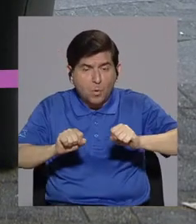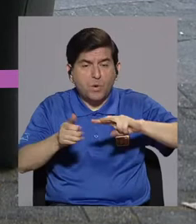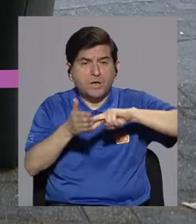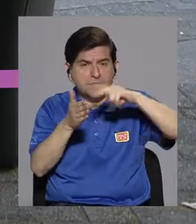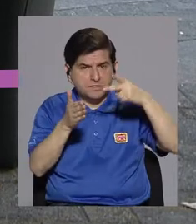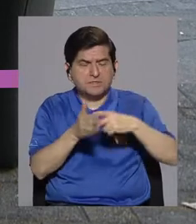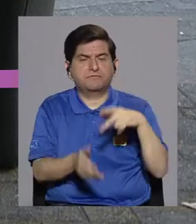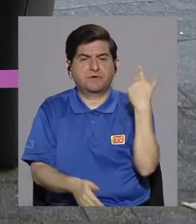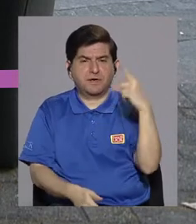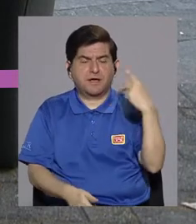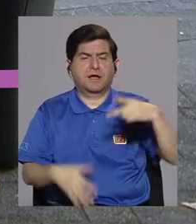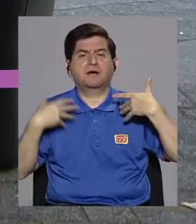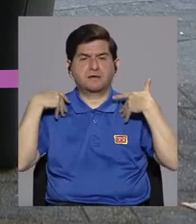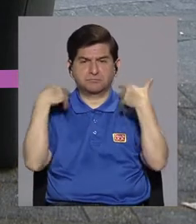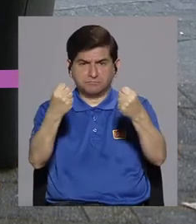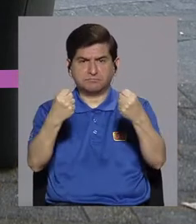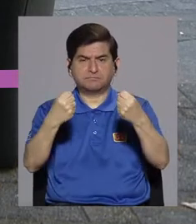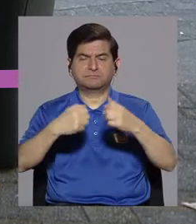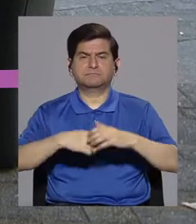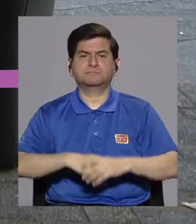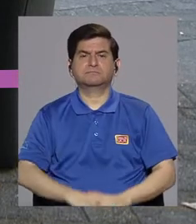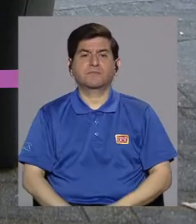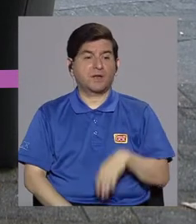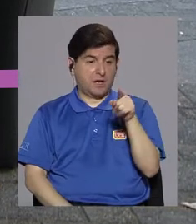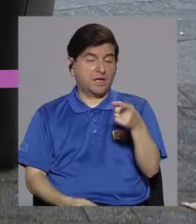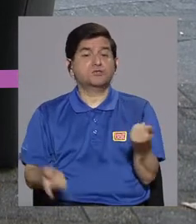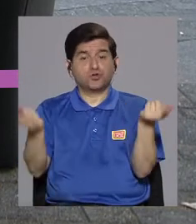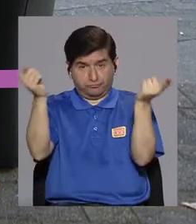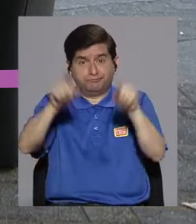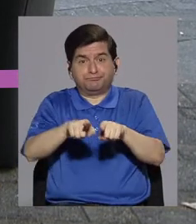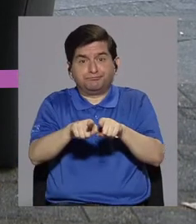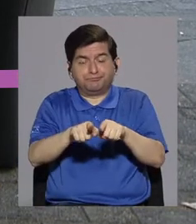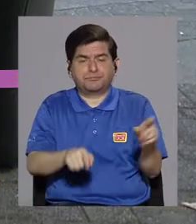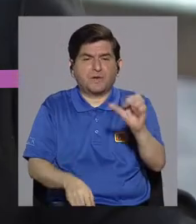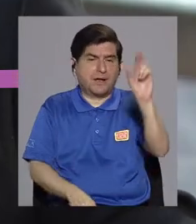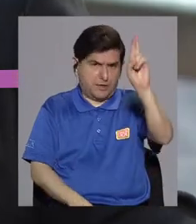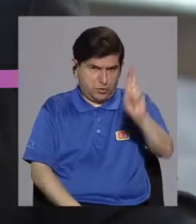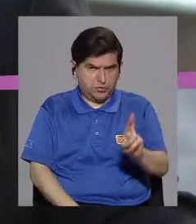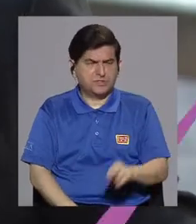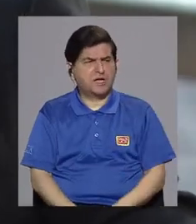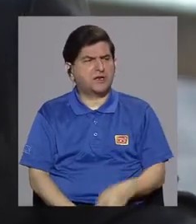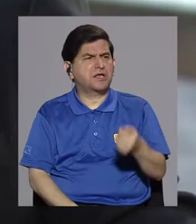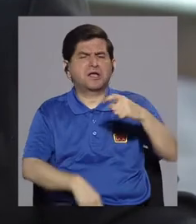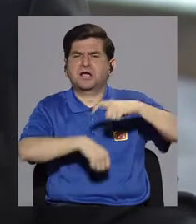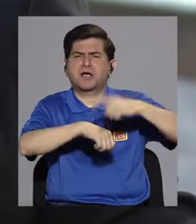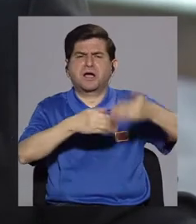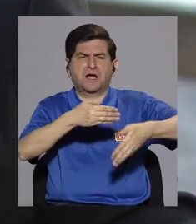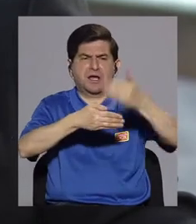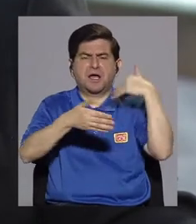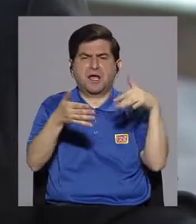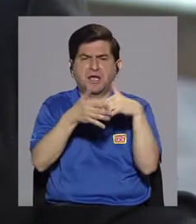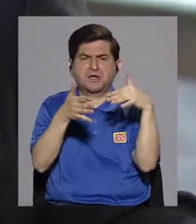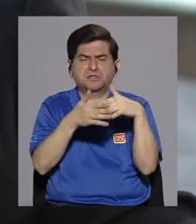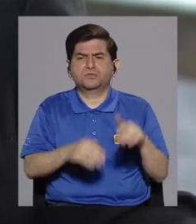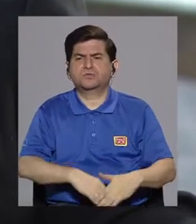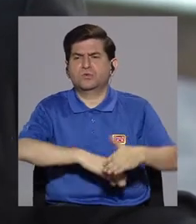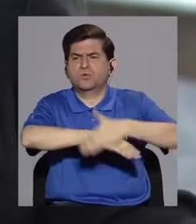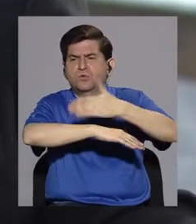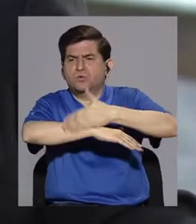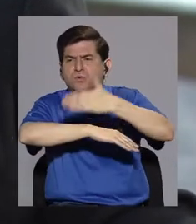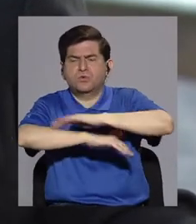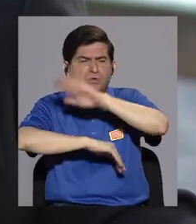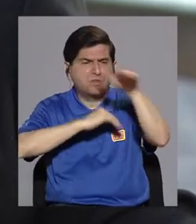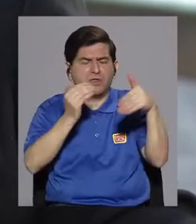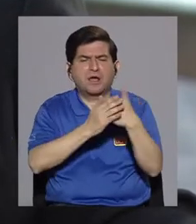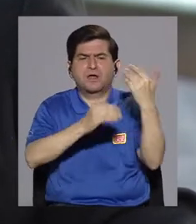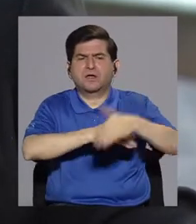dosis peligrosa para su salud. Eso puede pasar. En Costa Rica hace poco se hizo un estudio en las costas, a lo